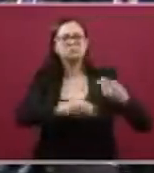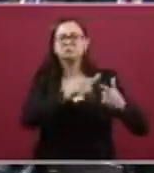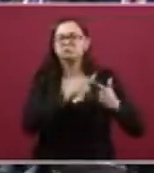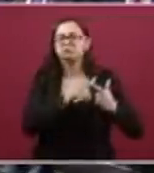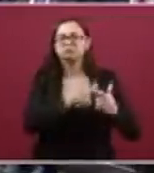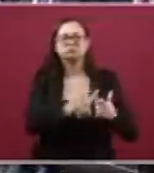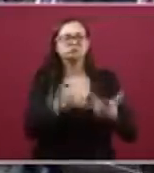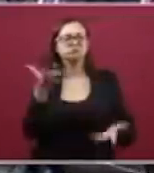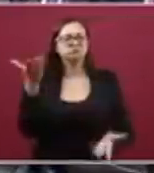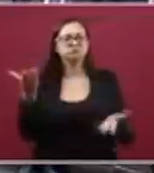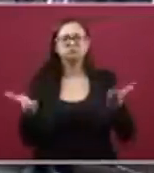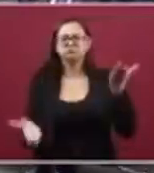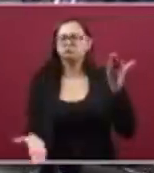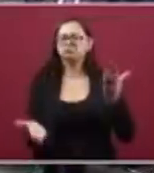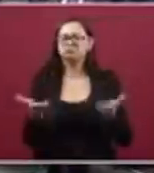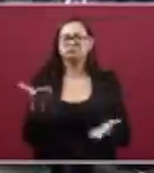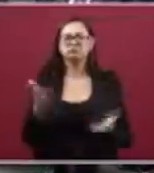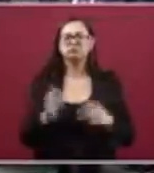Nunca